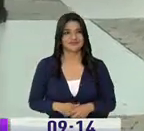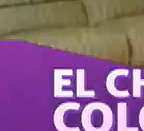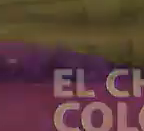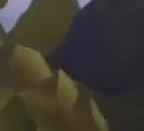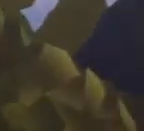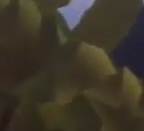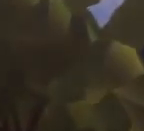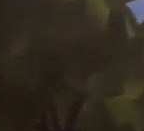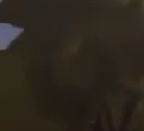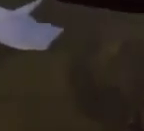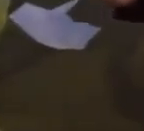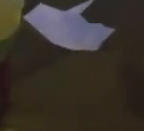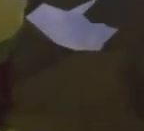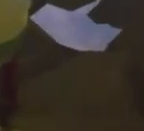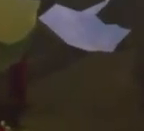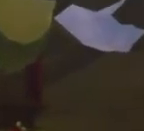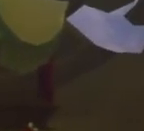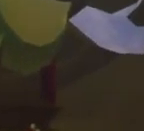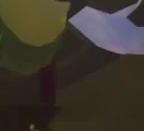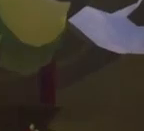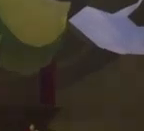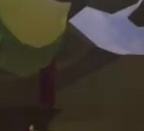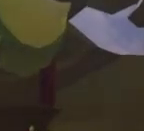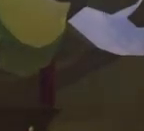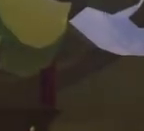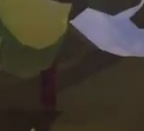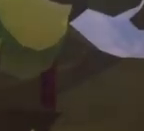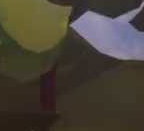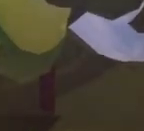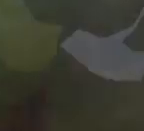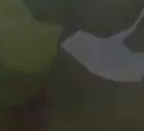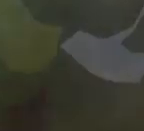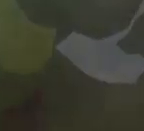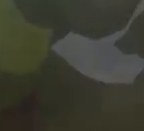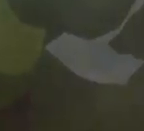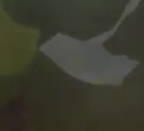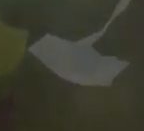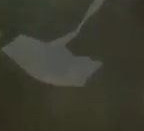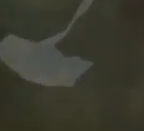Mauricio Sánchez. Me presento, yo soy el mago Topito.